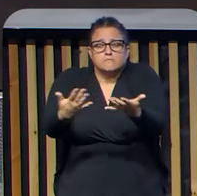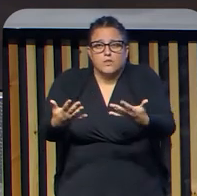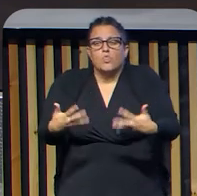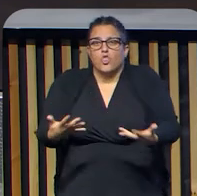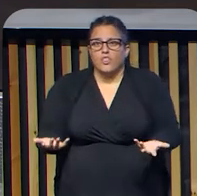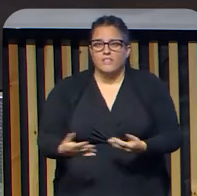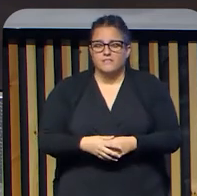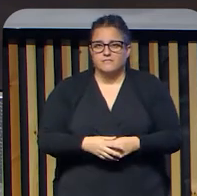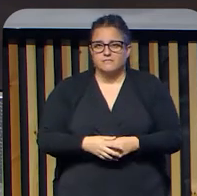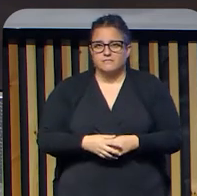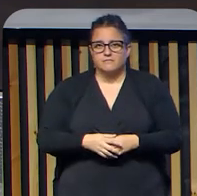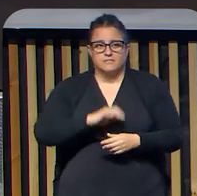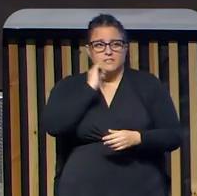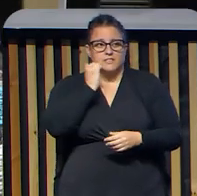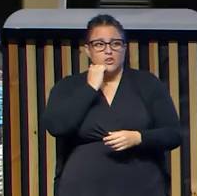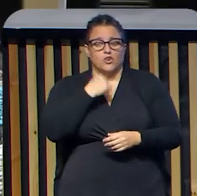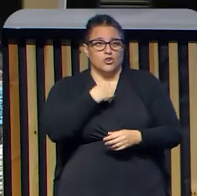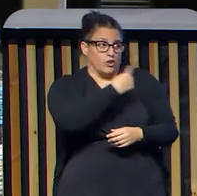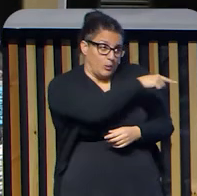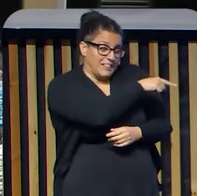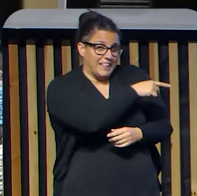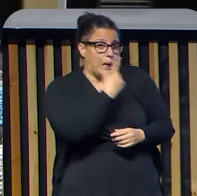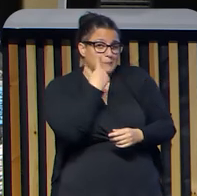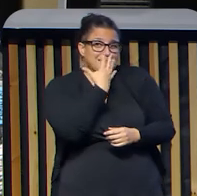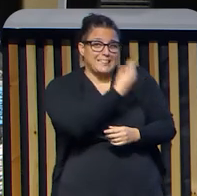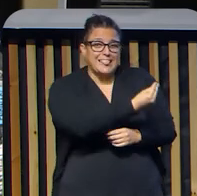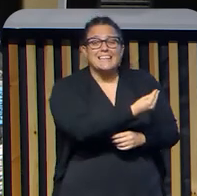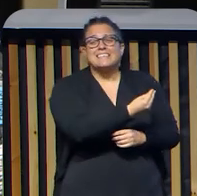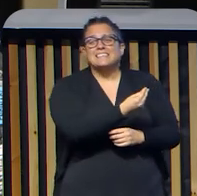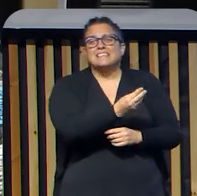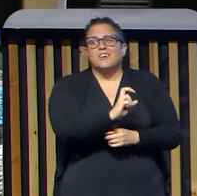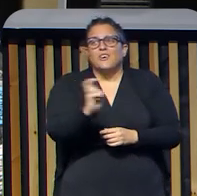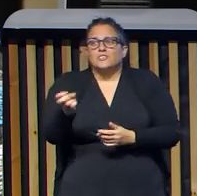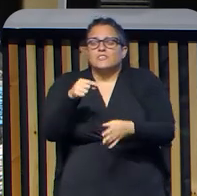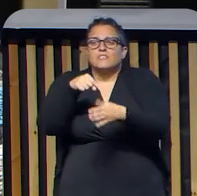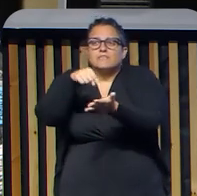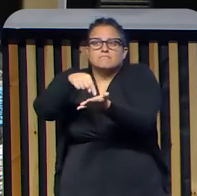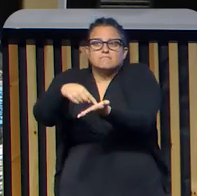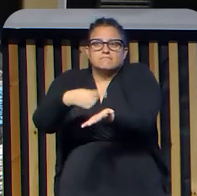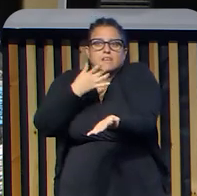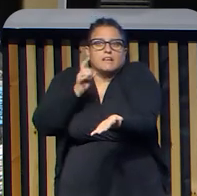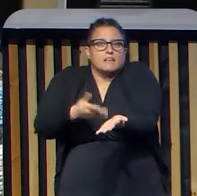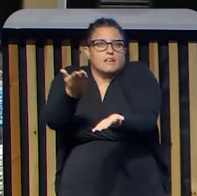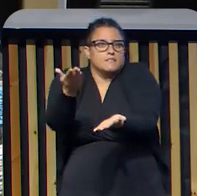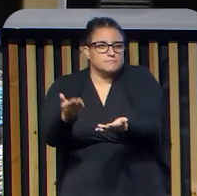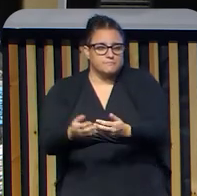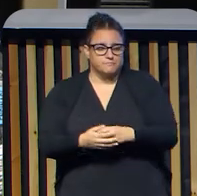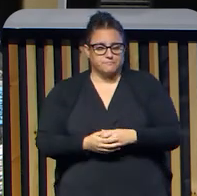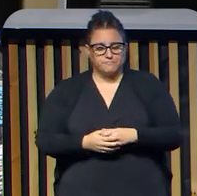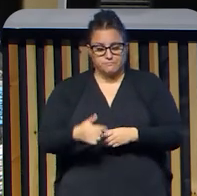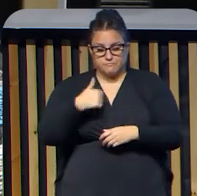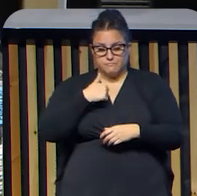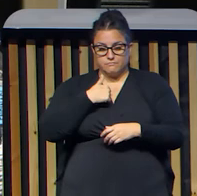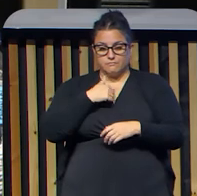Bueno yo tengo unos amigos en mi país Vasco en concreto en una ciudad déjame que recuerde vitoria gasteiz